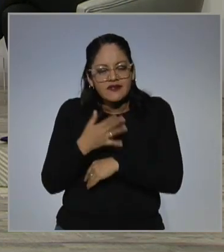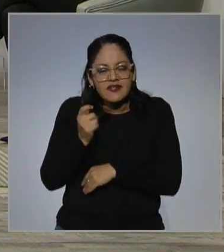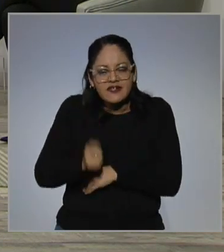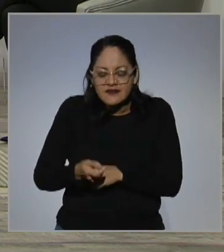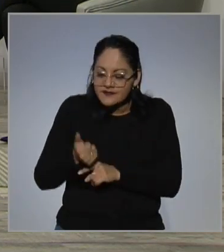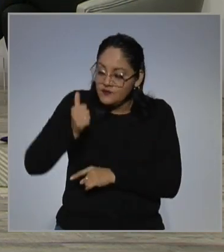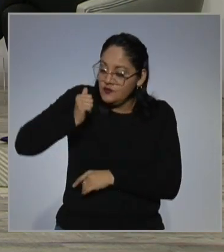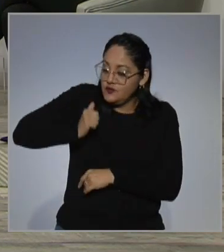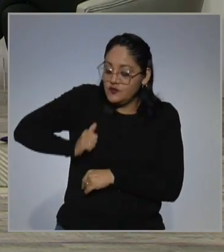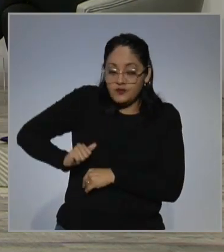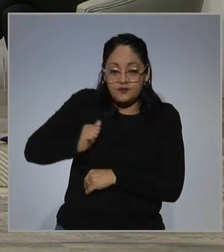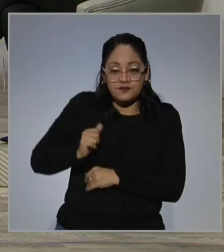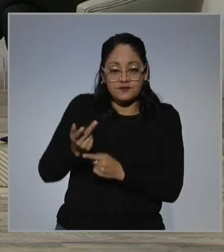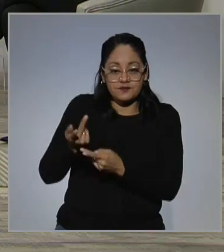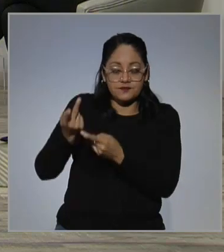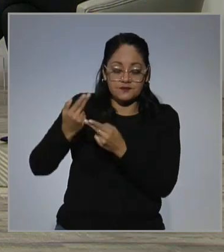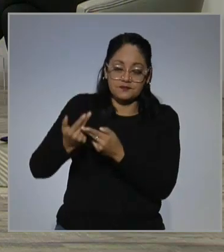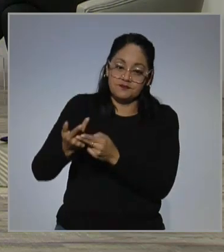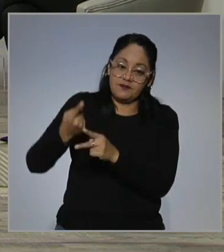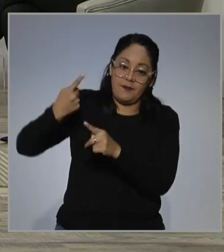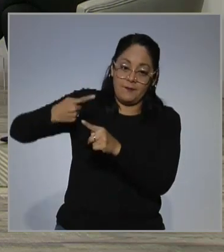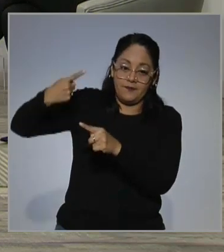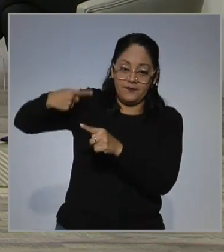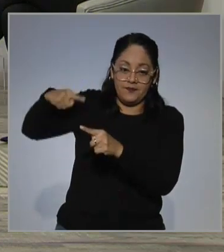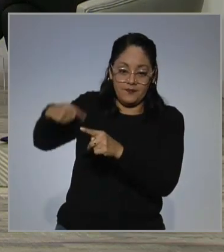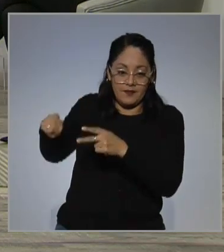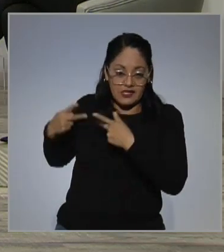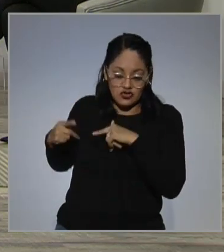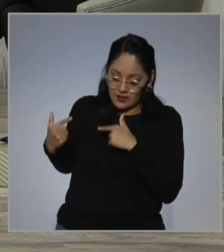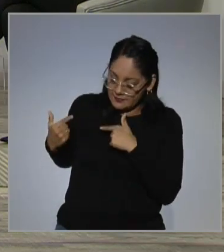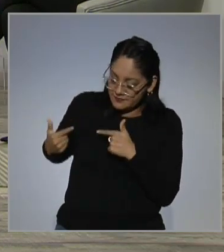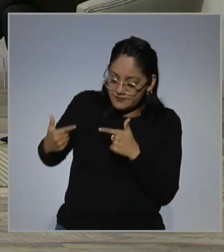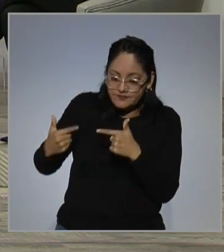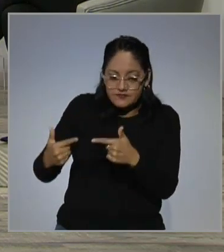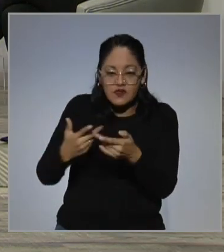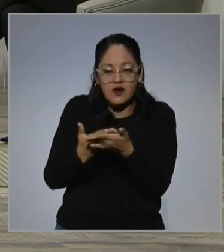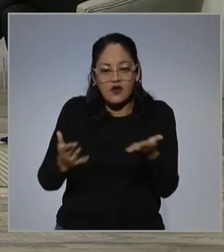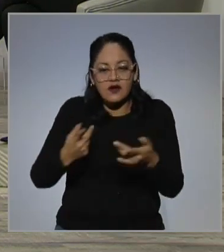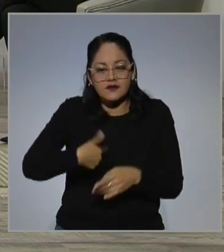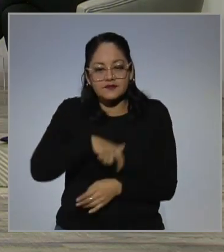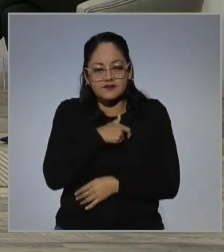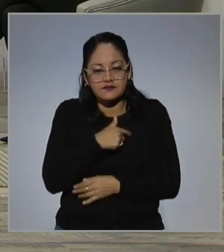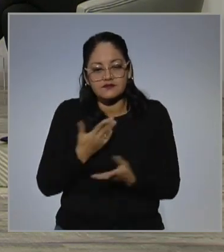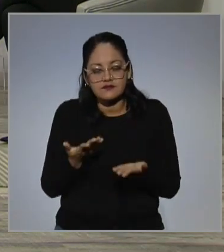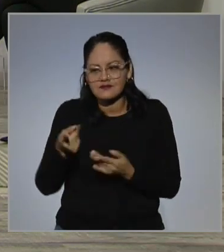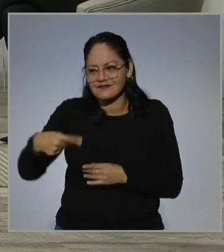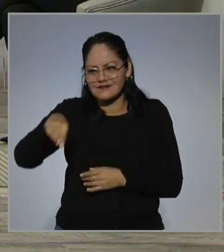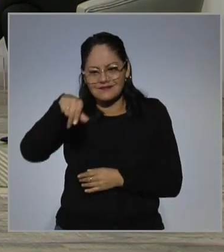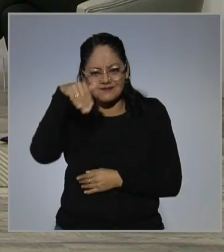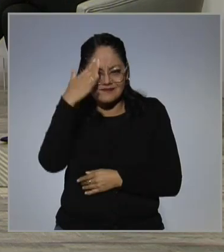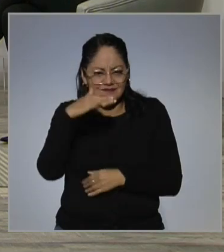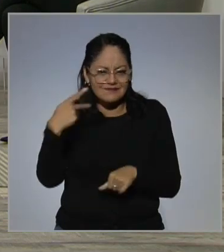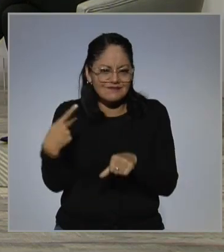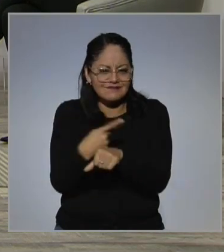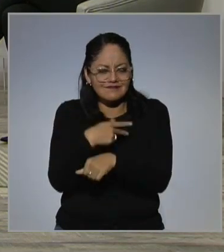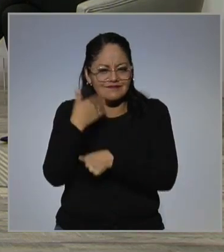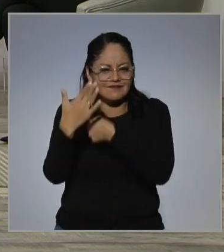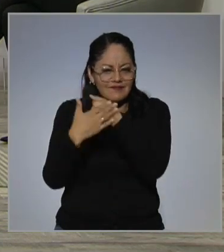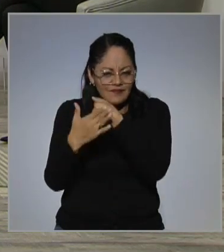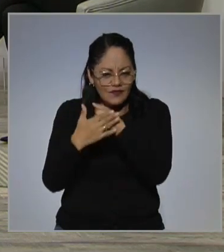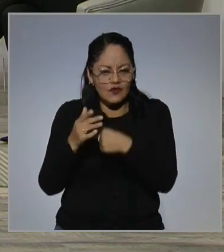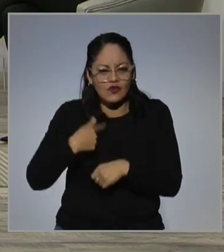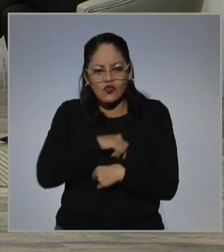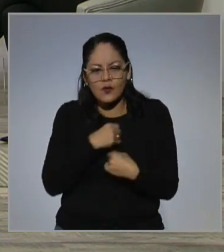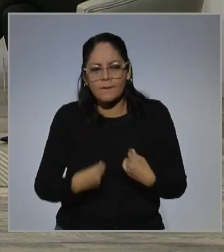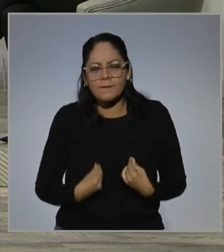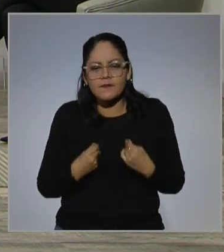nuestros ancestros, ¿no? Y ellos son los que saben de todo lo que va a pasar, de cómo vamos